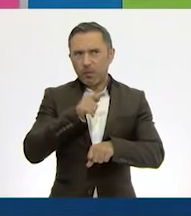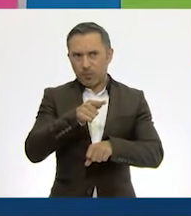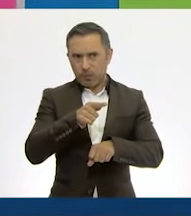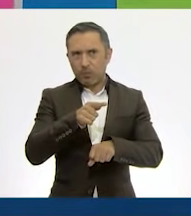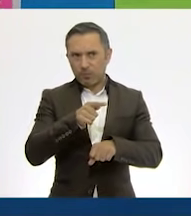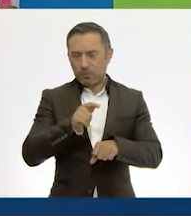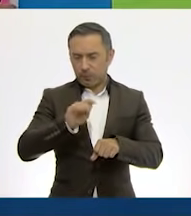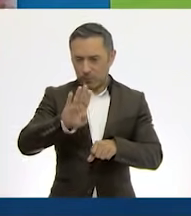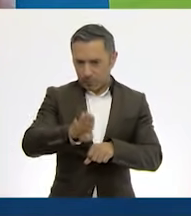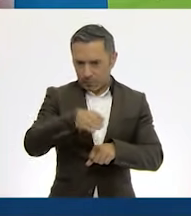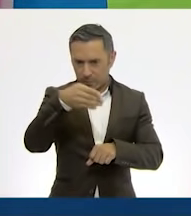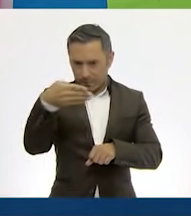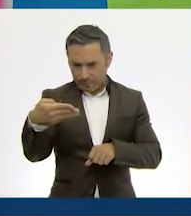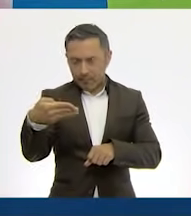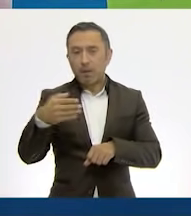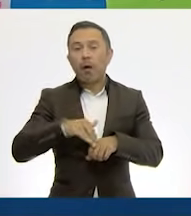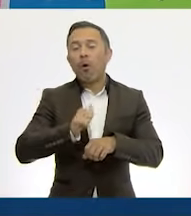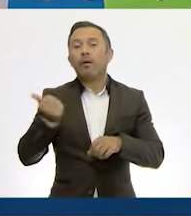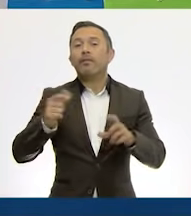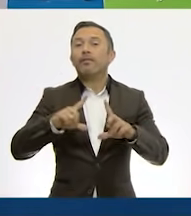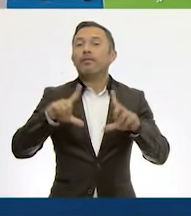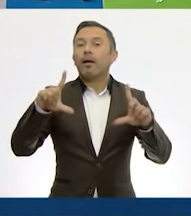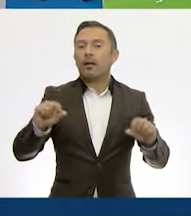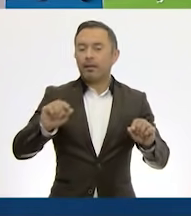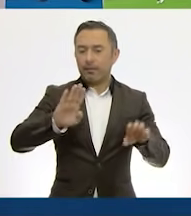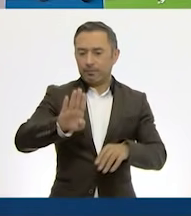orden. Voy a destapar la siguiente tarjeta. Va.